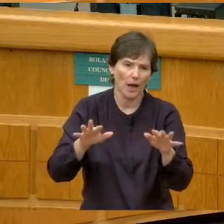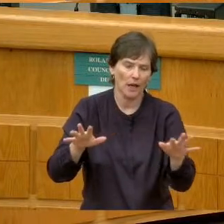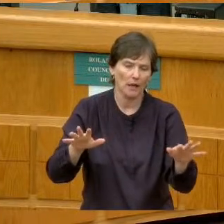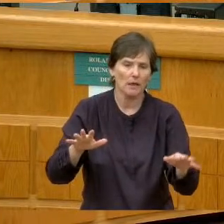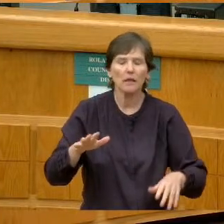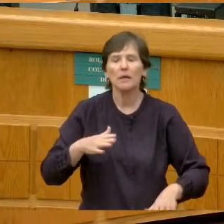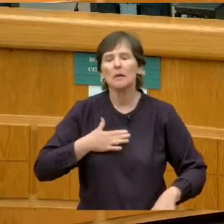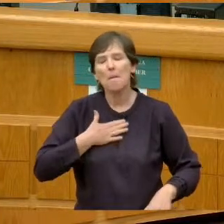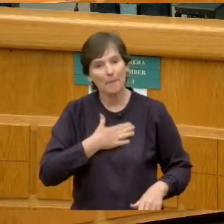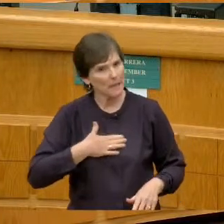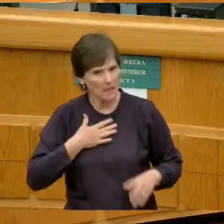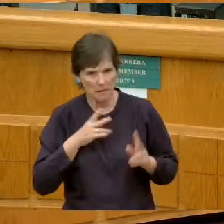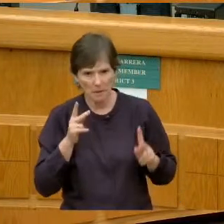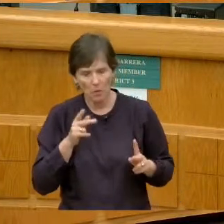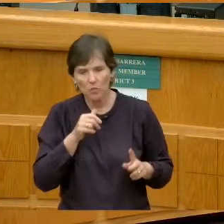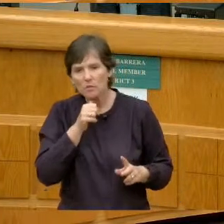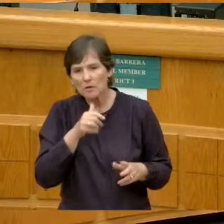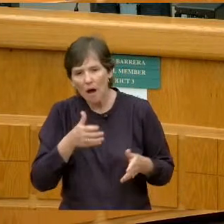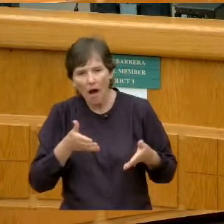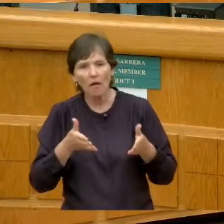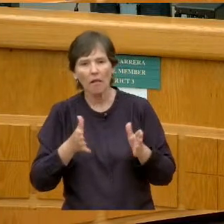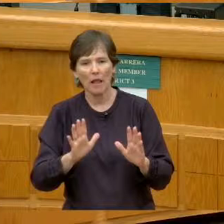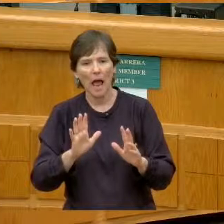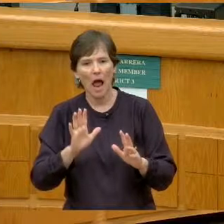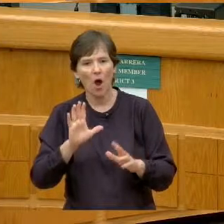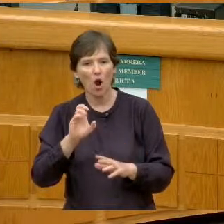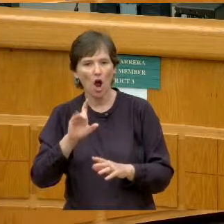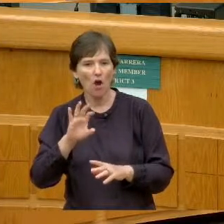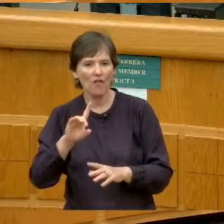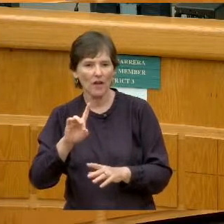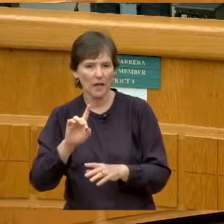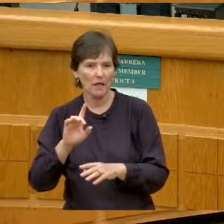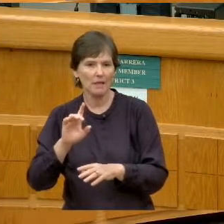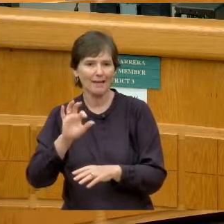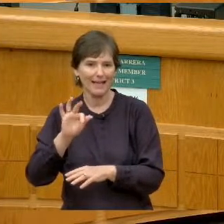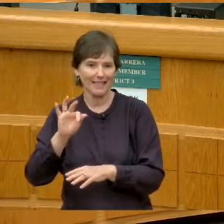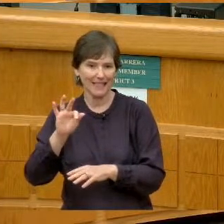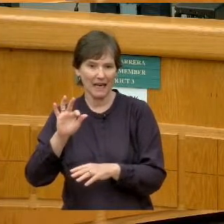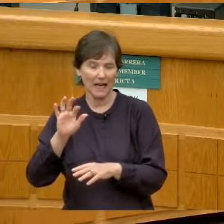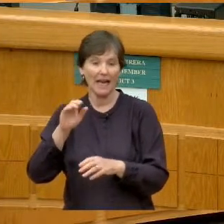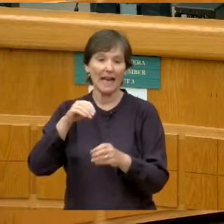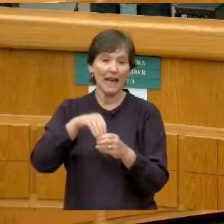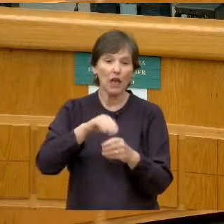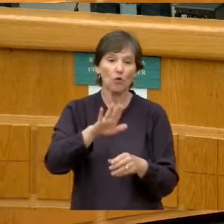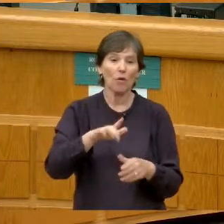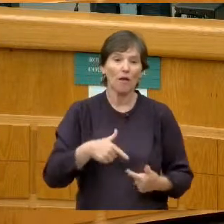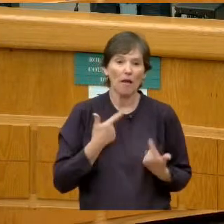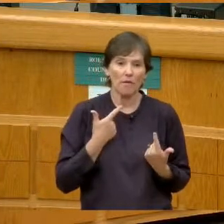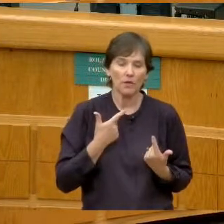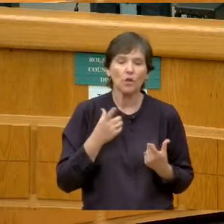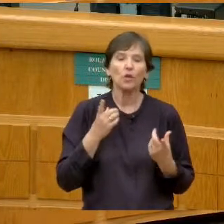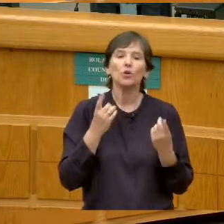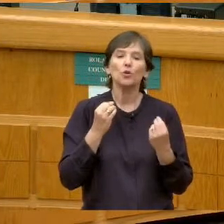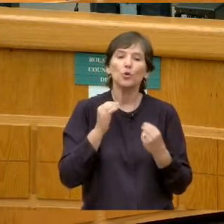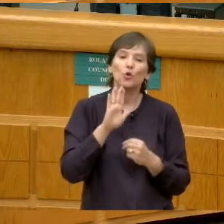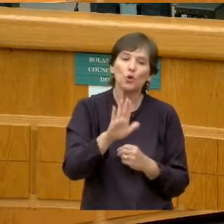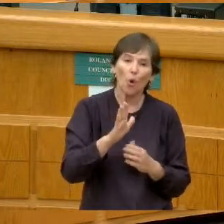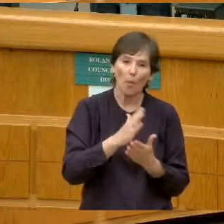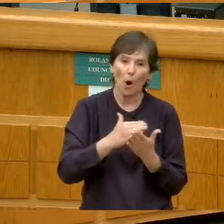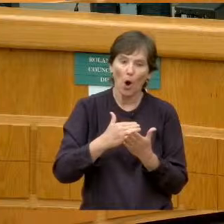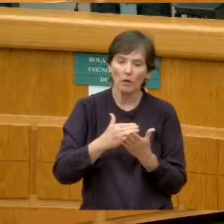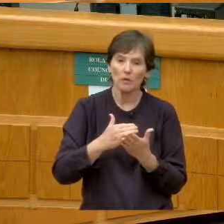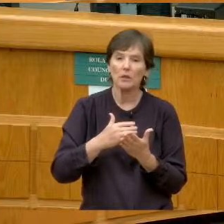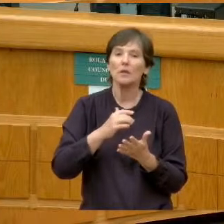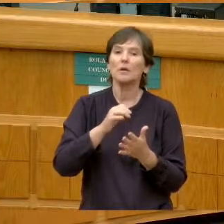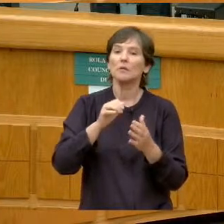in your lives. Help us to kick COVID-19 out. Do your part. Stay informed, stay